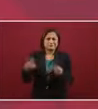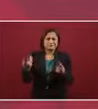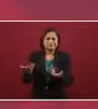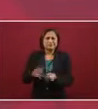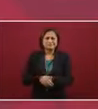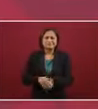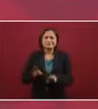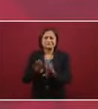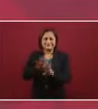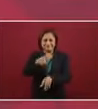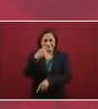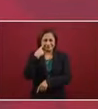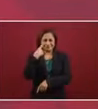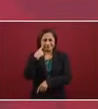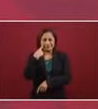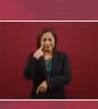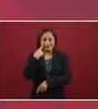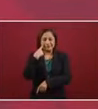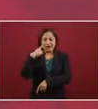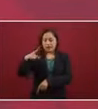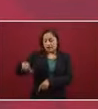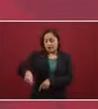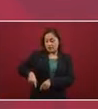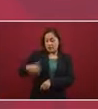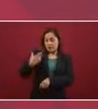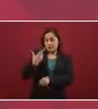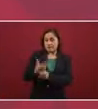nombrando al fiscal